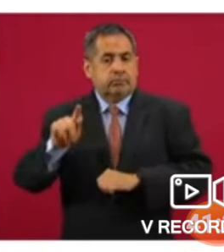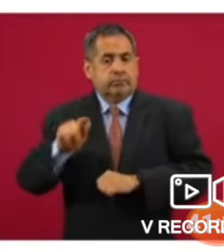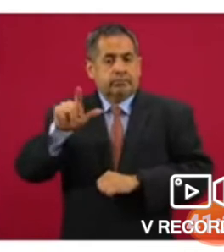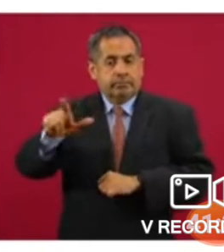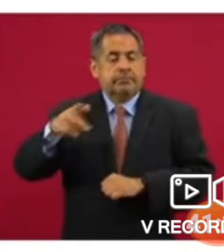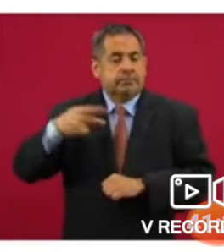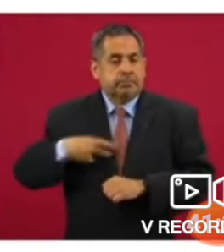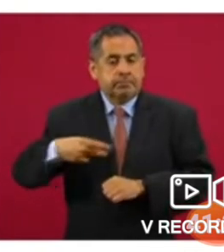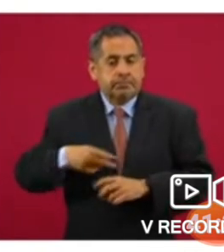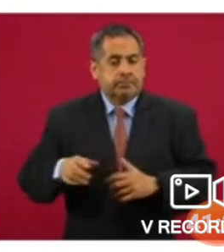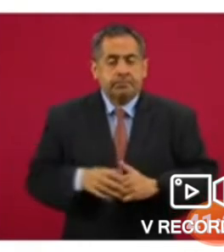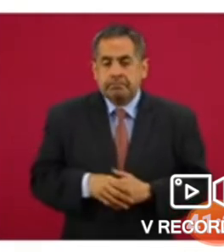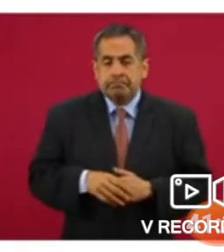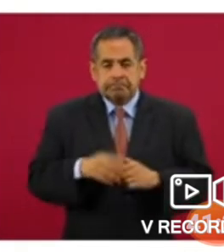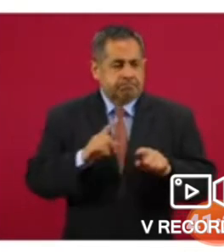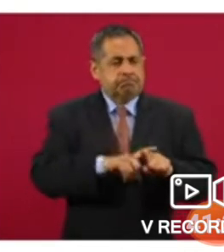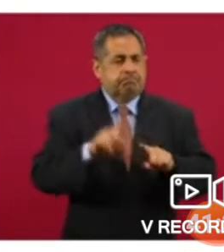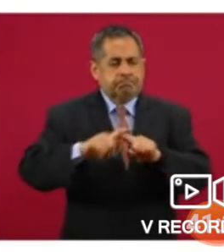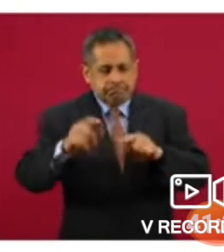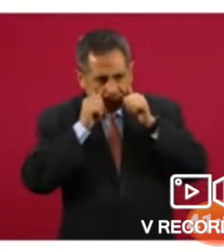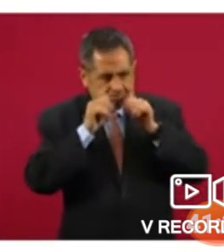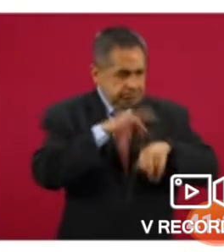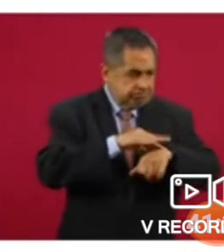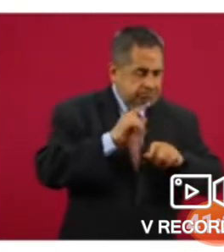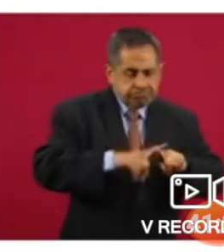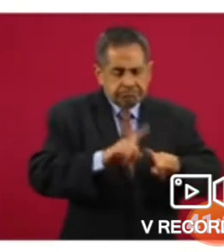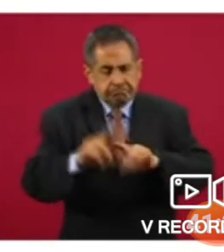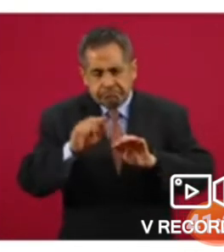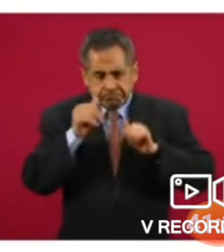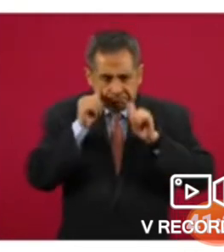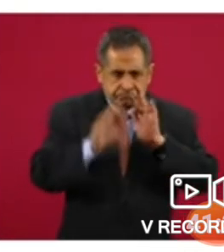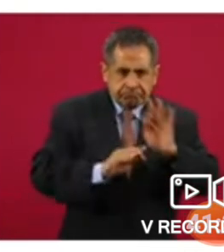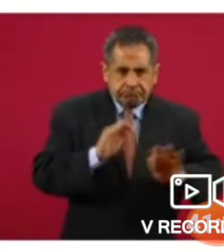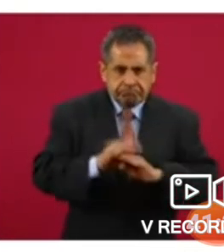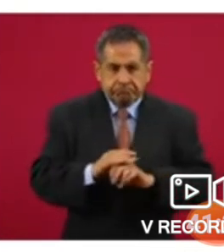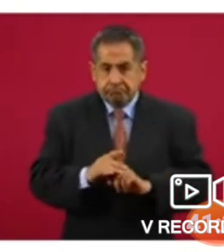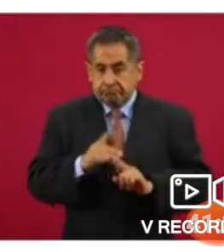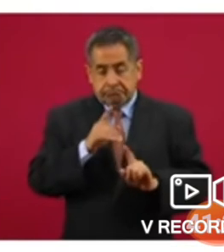2.483.977 personas por diversas consultas y de forma directa